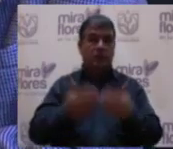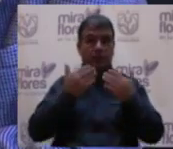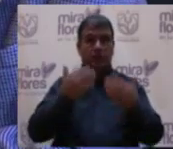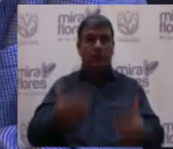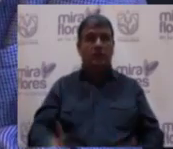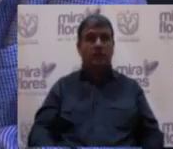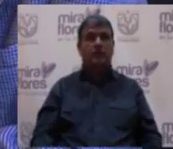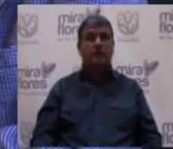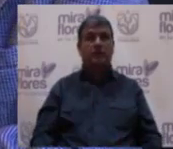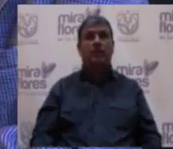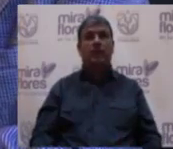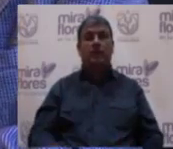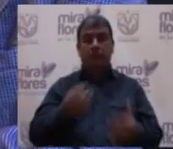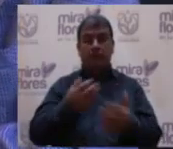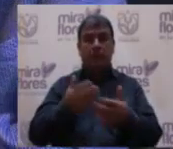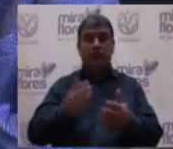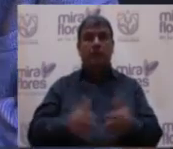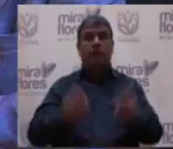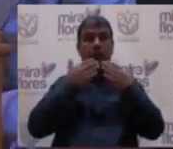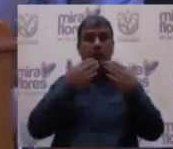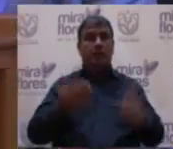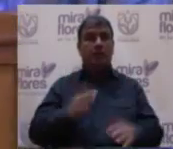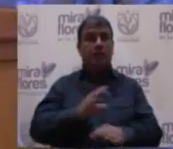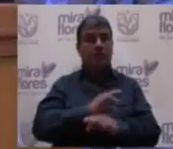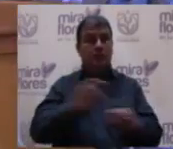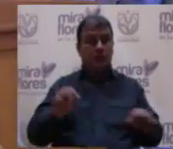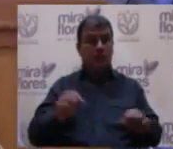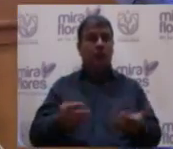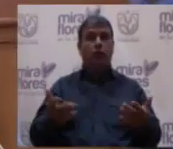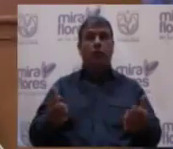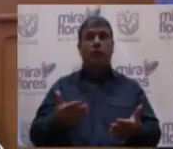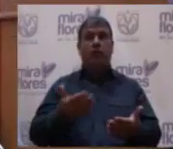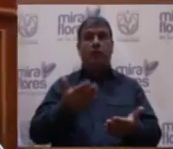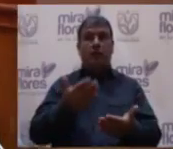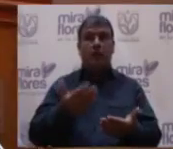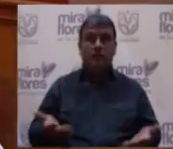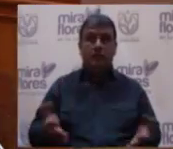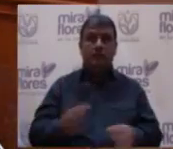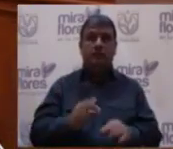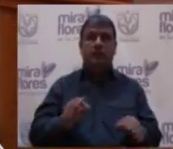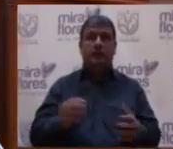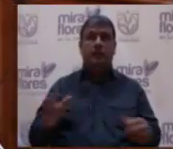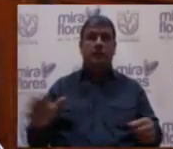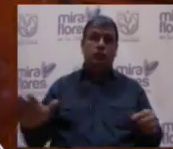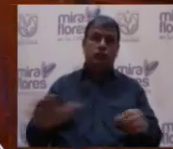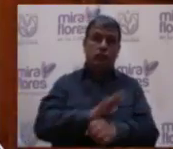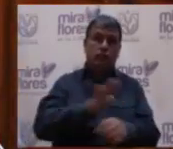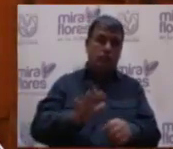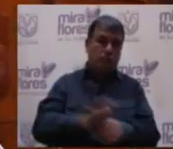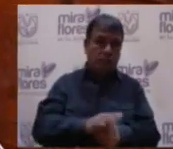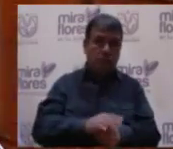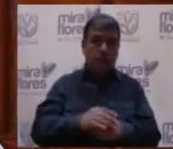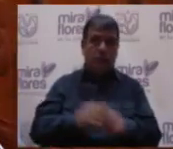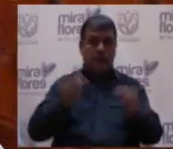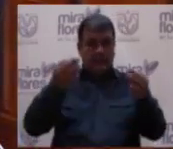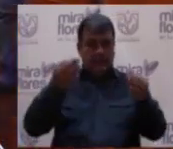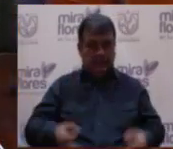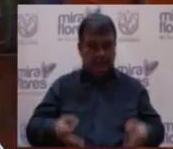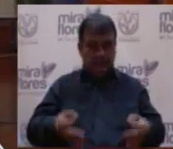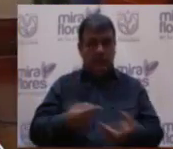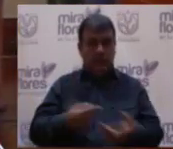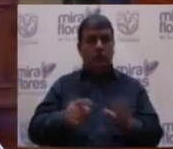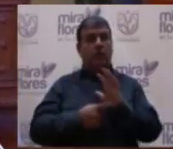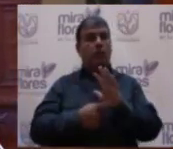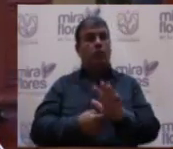Gracias. Bien, muchas gracias. Ninguna medida es absoluta en tanto se demuestre